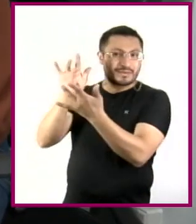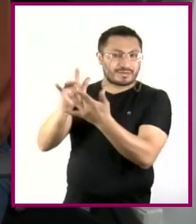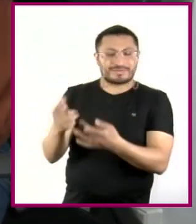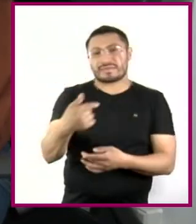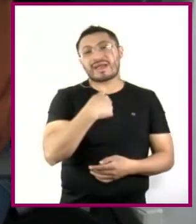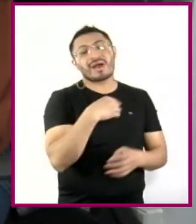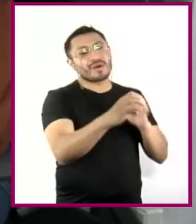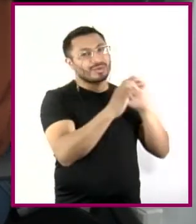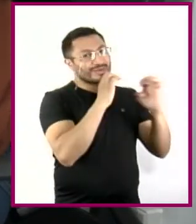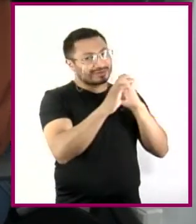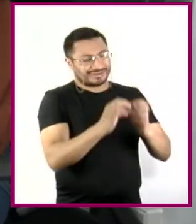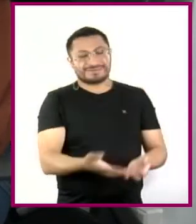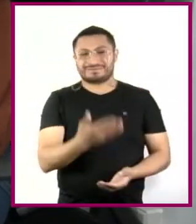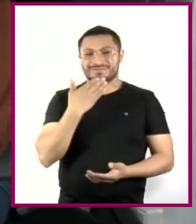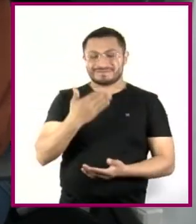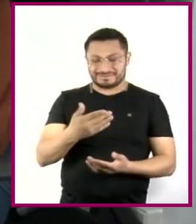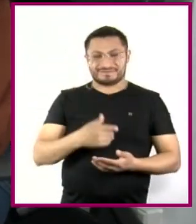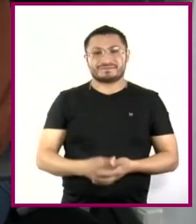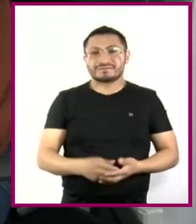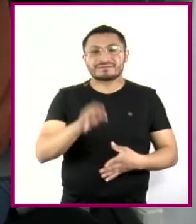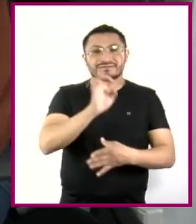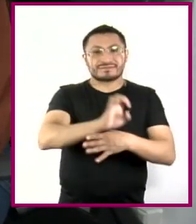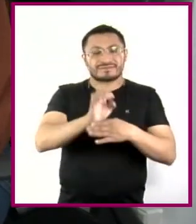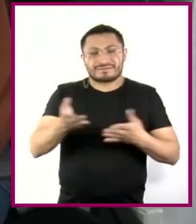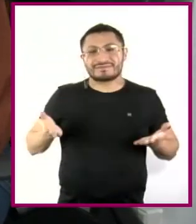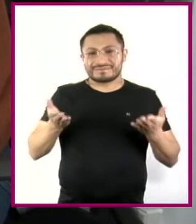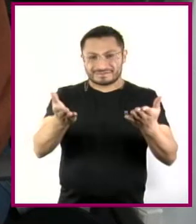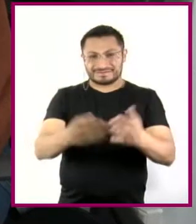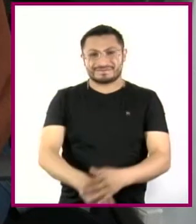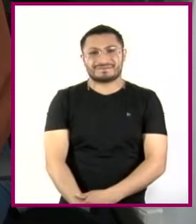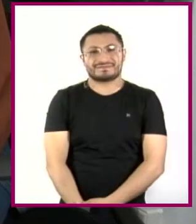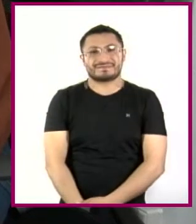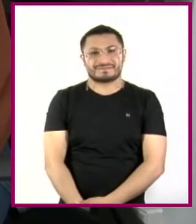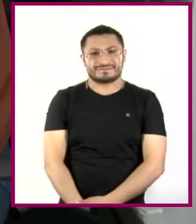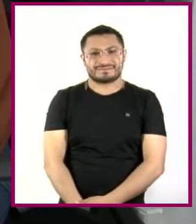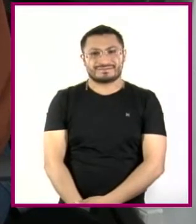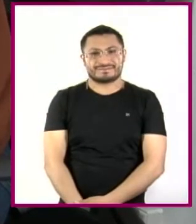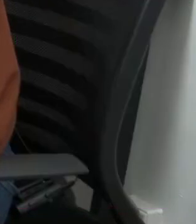entrevista. Perfecto, entonces a trabajar. Sí.